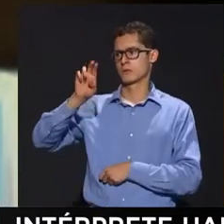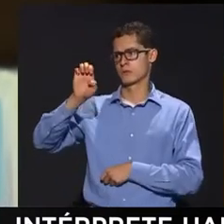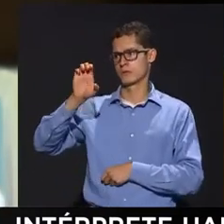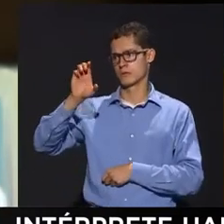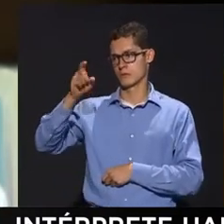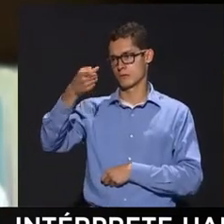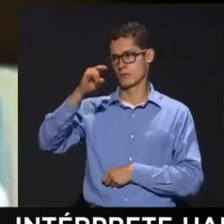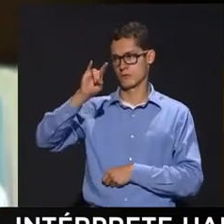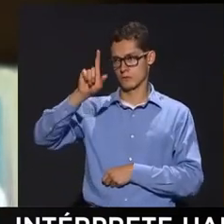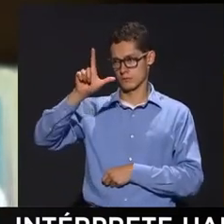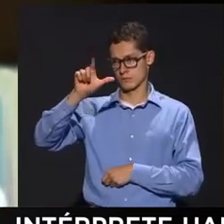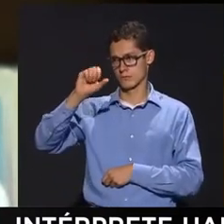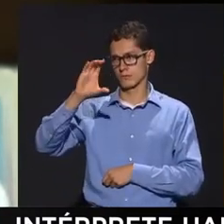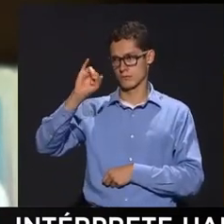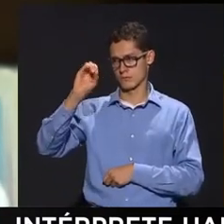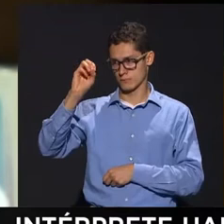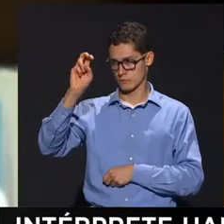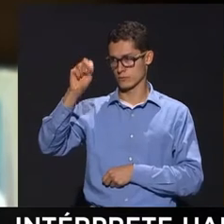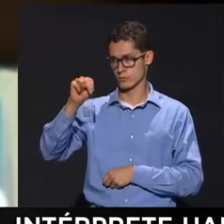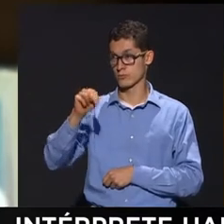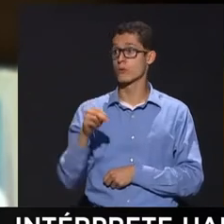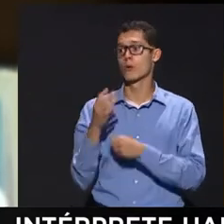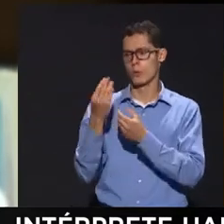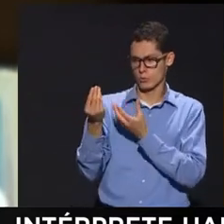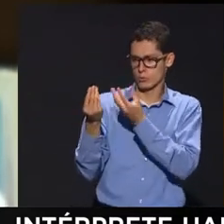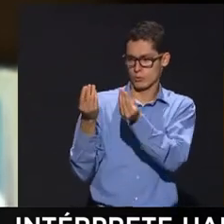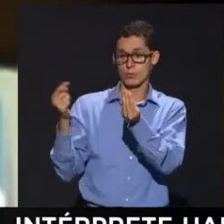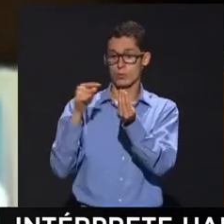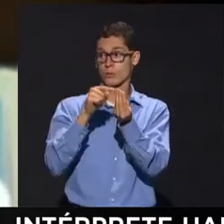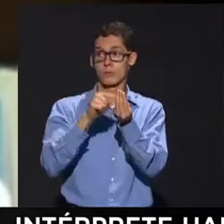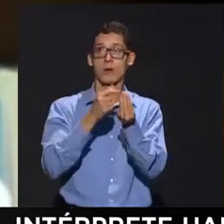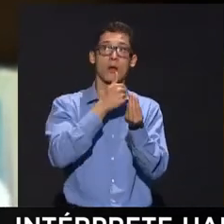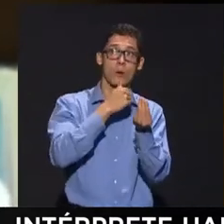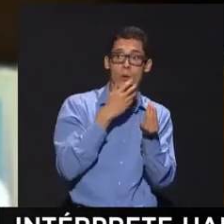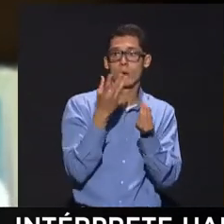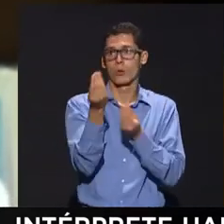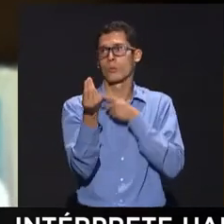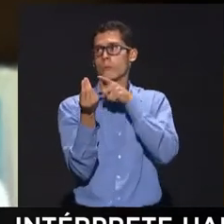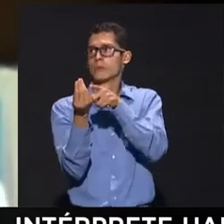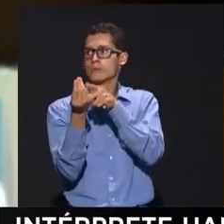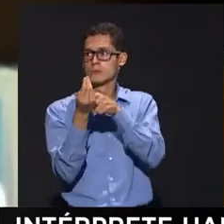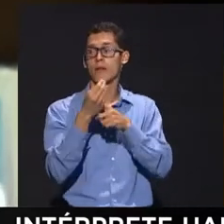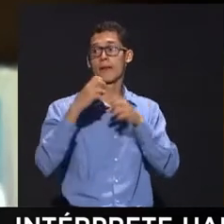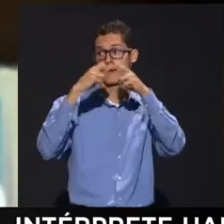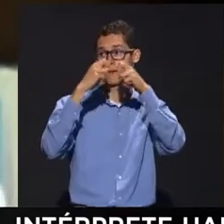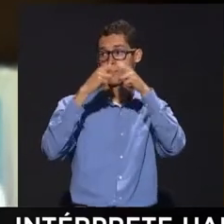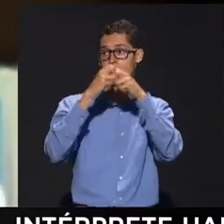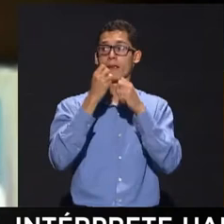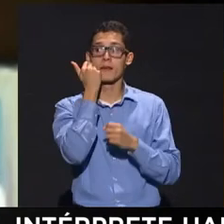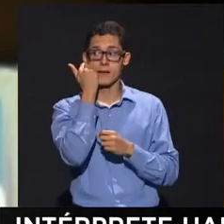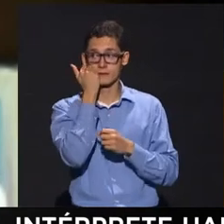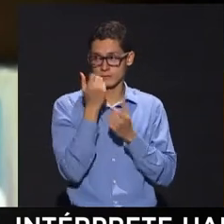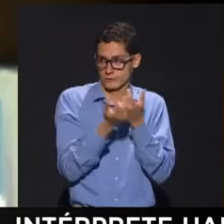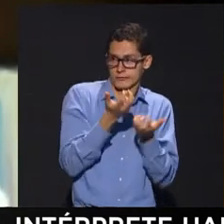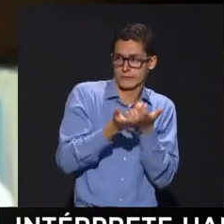de regulación para energía y gas. Eso pues desde ese tiempo. Ahora, en este tipo de situaciones como la que estamos viviendo